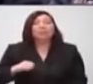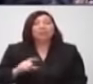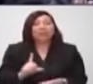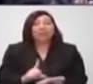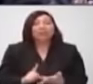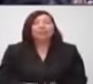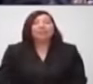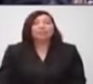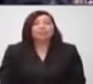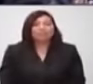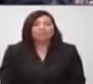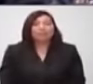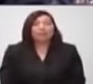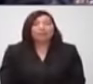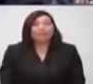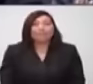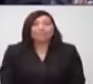Lima. Siguiente.